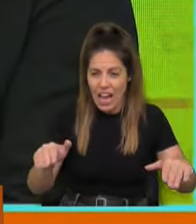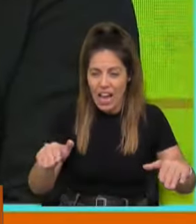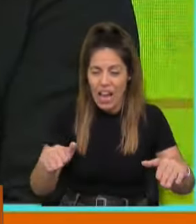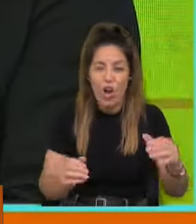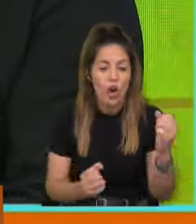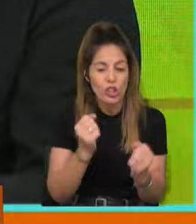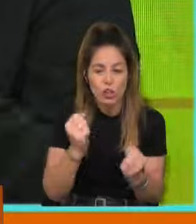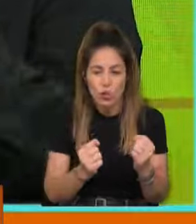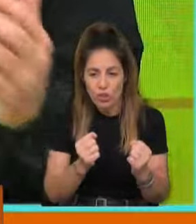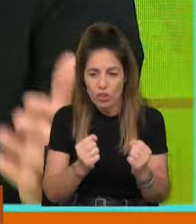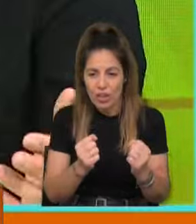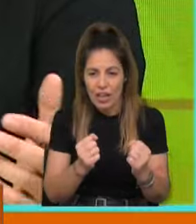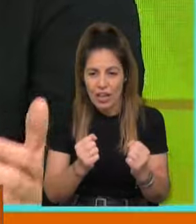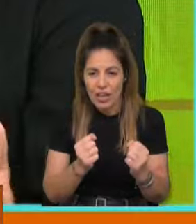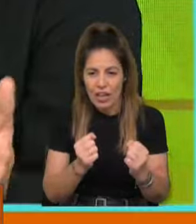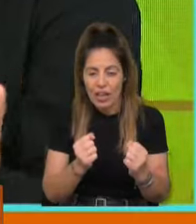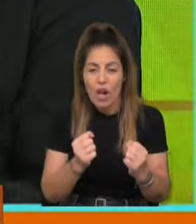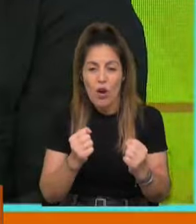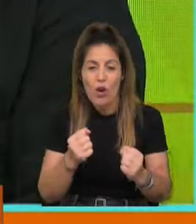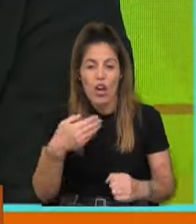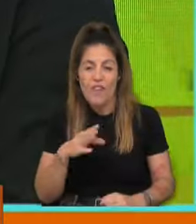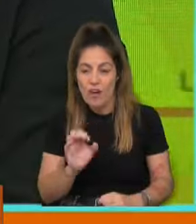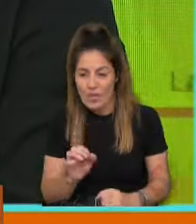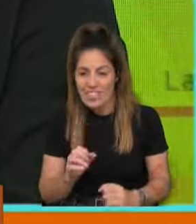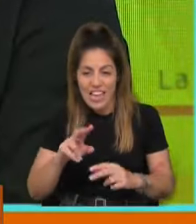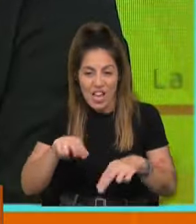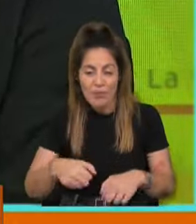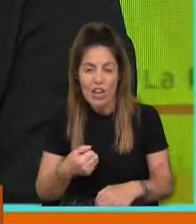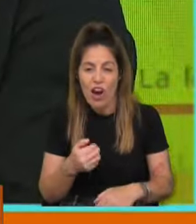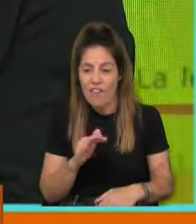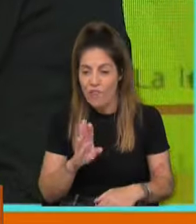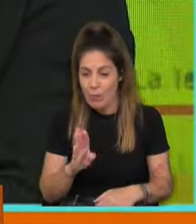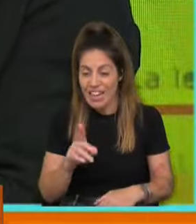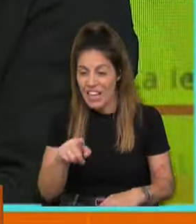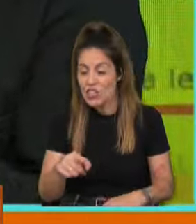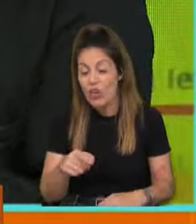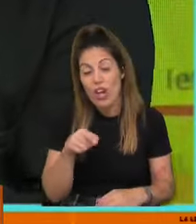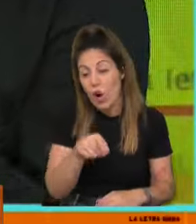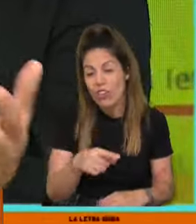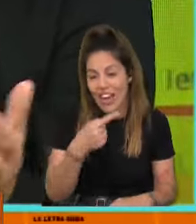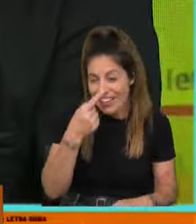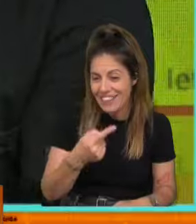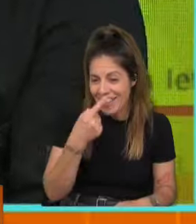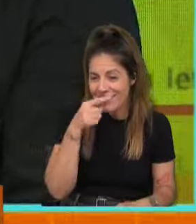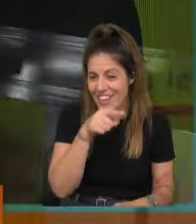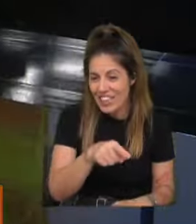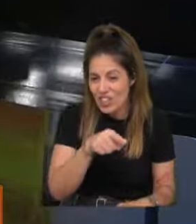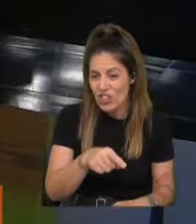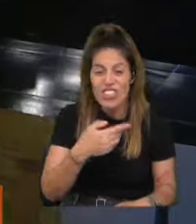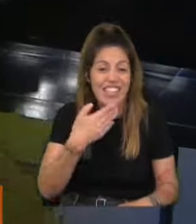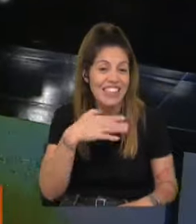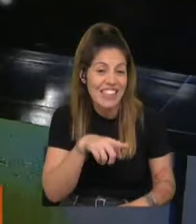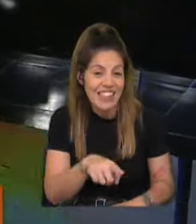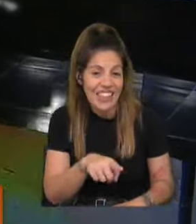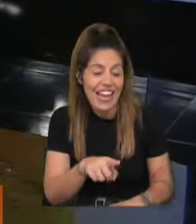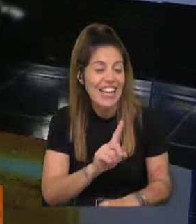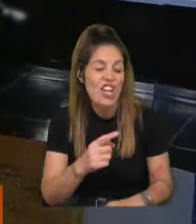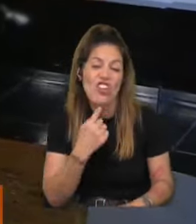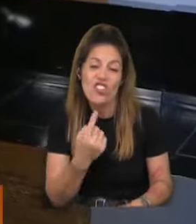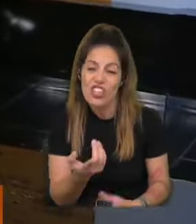consolidación del bps eliminando la safap obviamente está tocando intereses y tal vez eso se entienda que eh No es